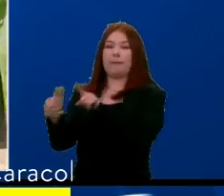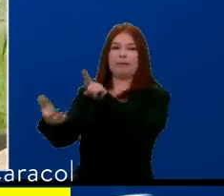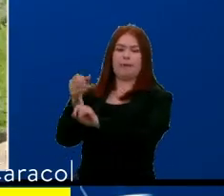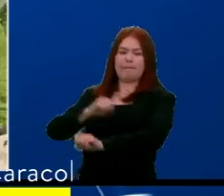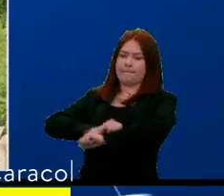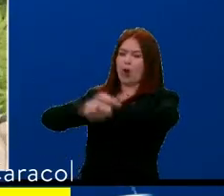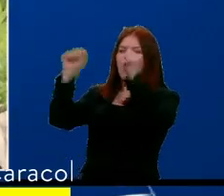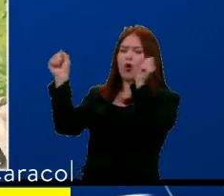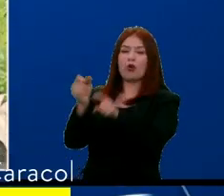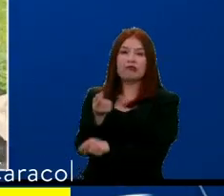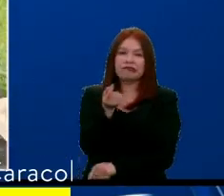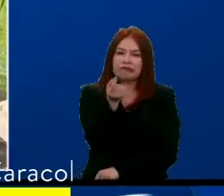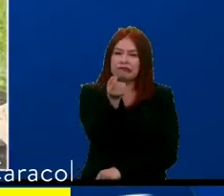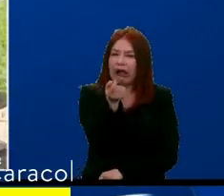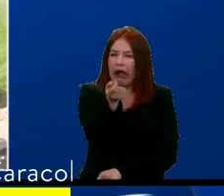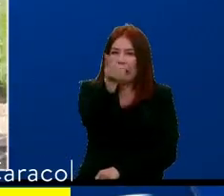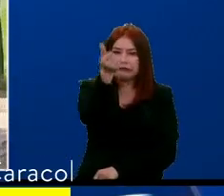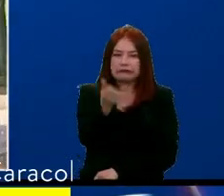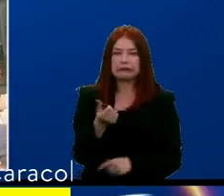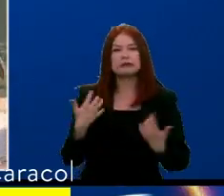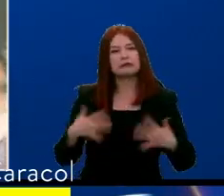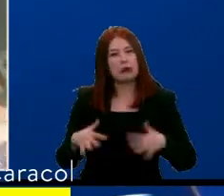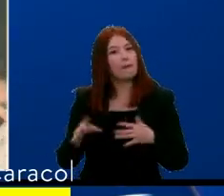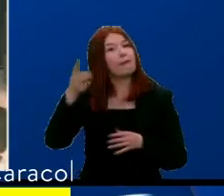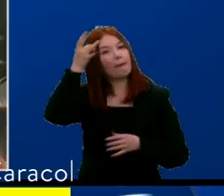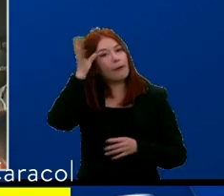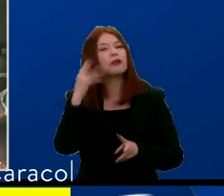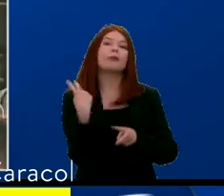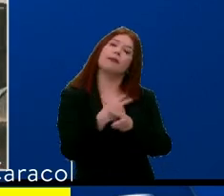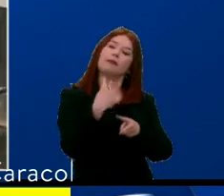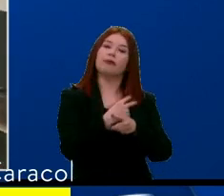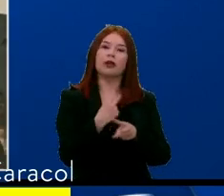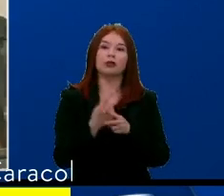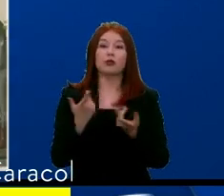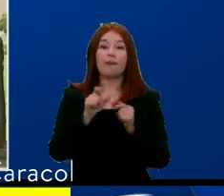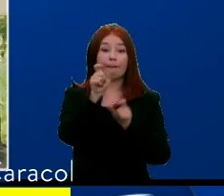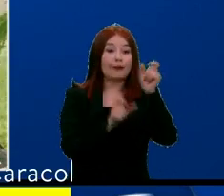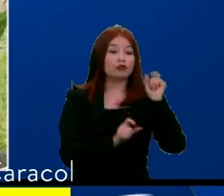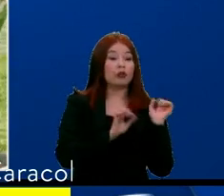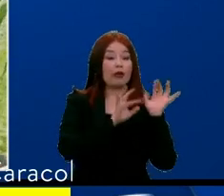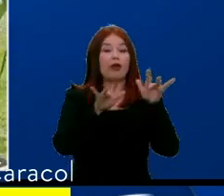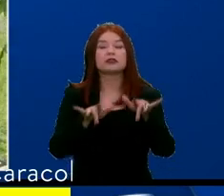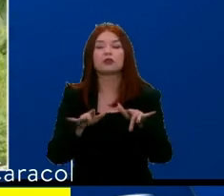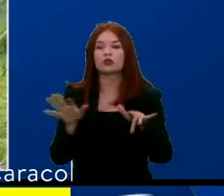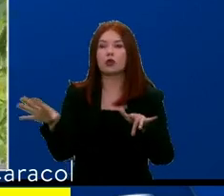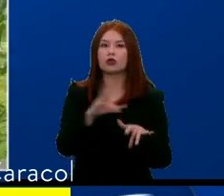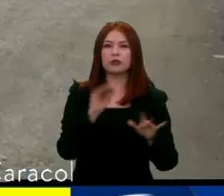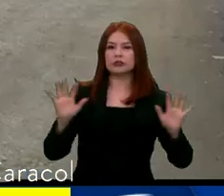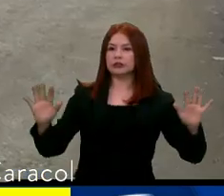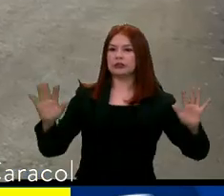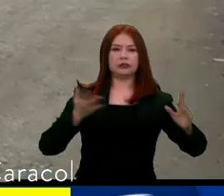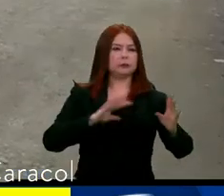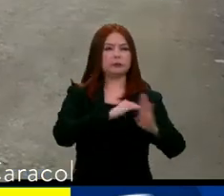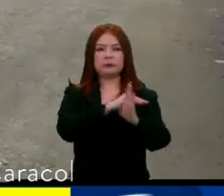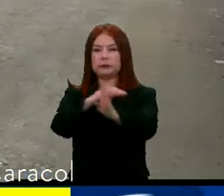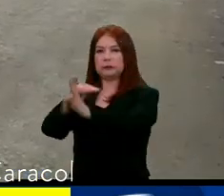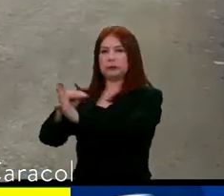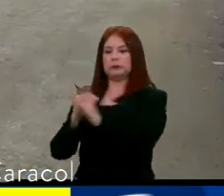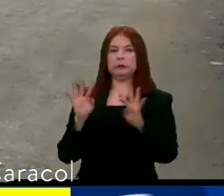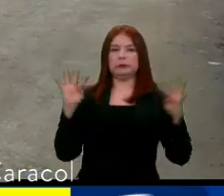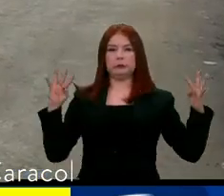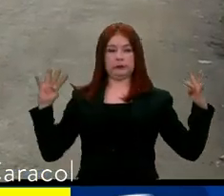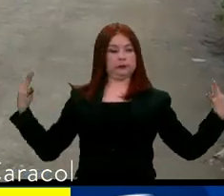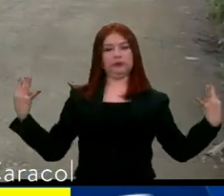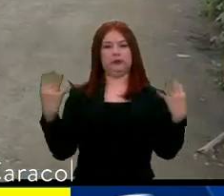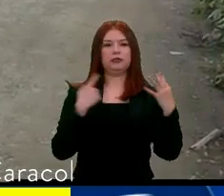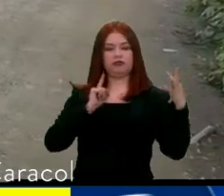detonado controladamente y se descartó que hubiera una amenaza a la seguridad de los asistentes al evento, pero pues eso provocó que se reforzara la seguridad del presidente